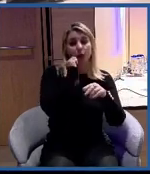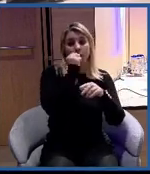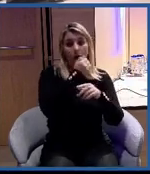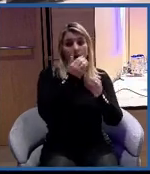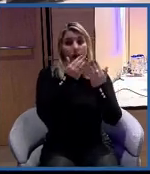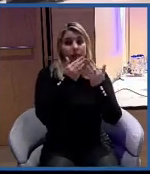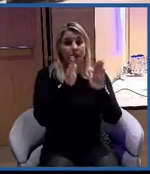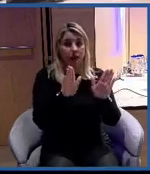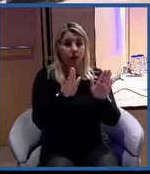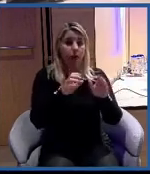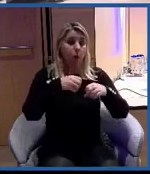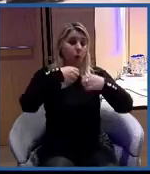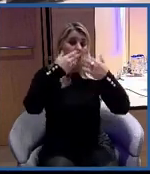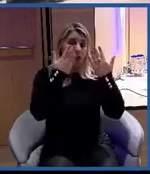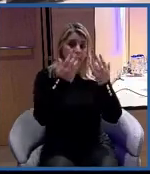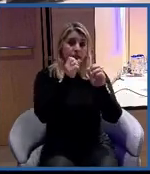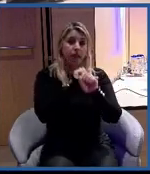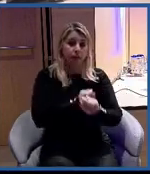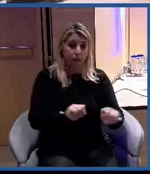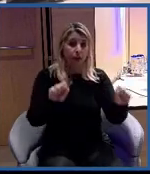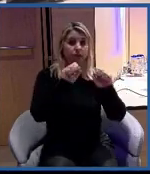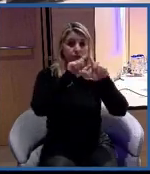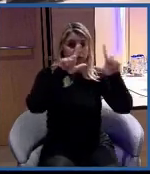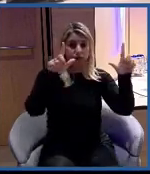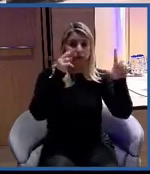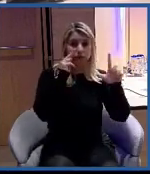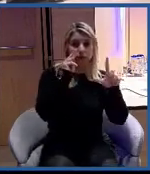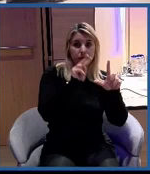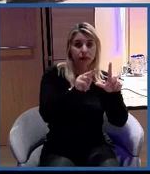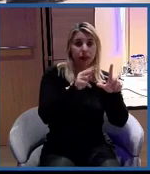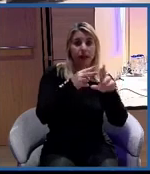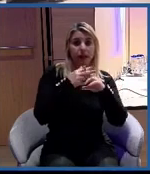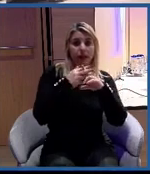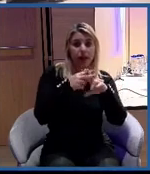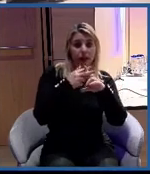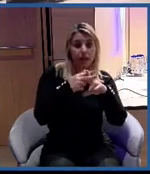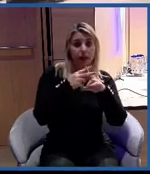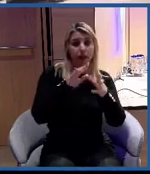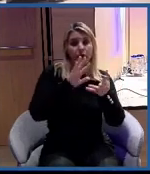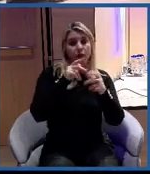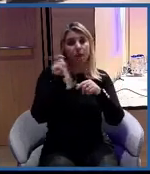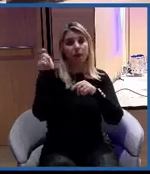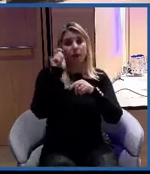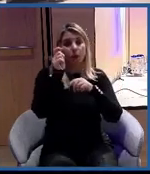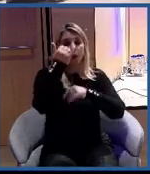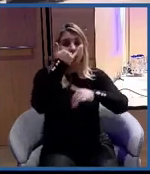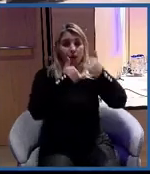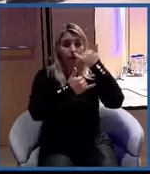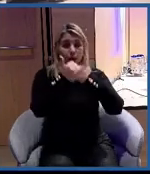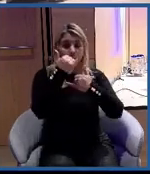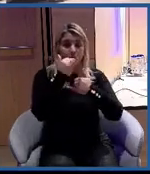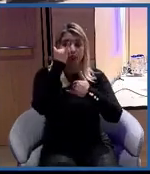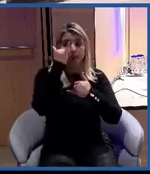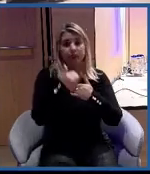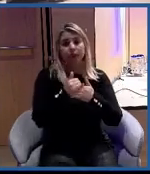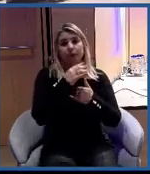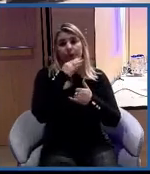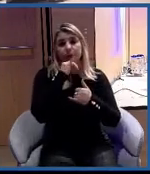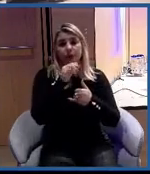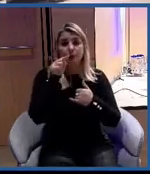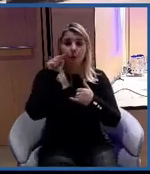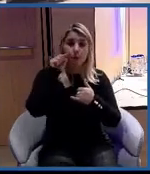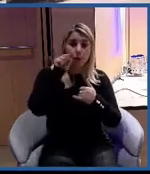sea que cualquiera la puede replicar la herramienta tiene de manera pública los datos si ustedes acceden en un